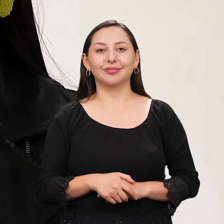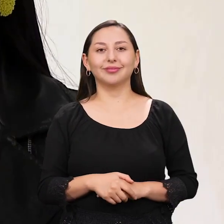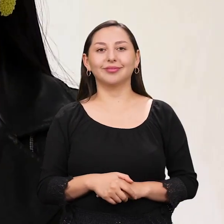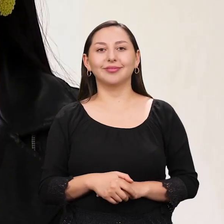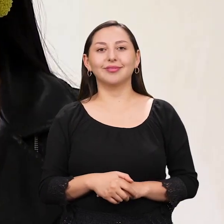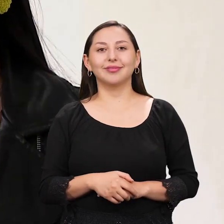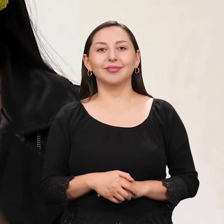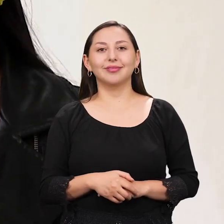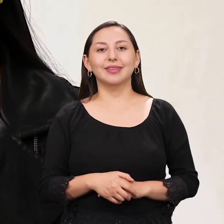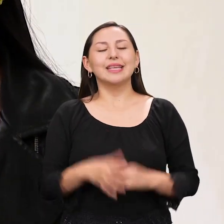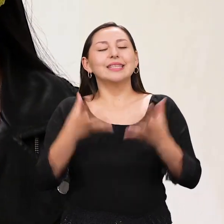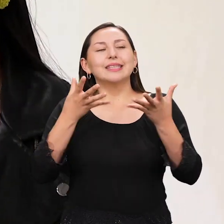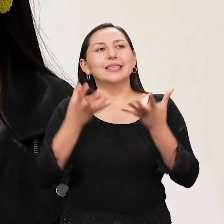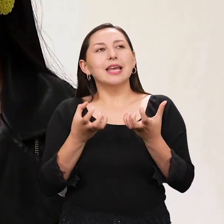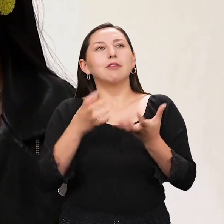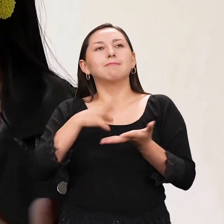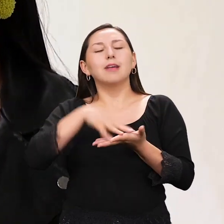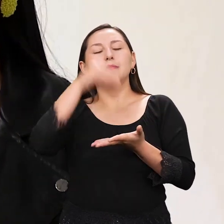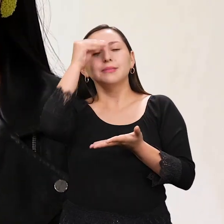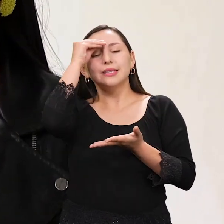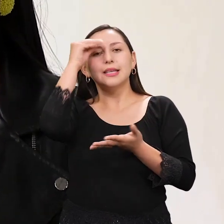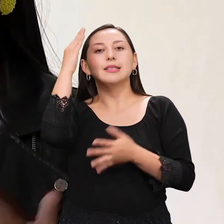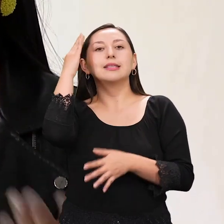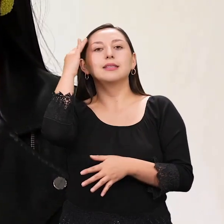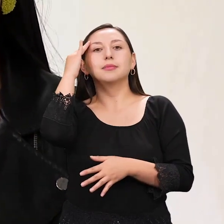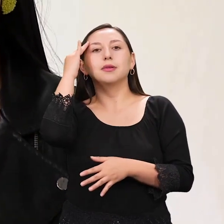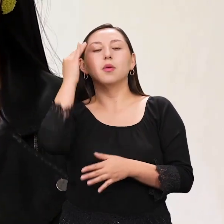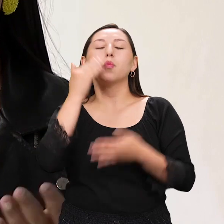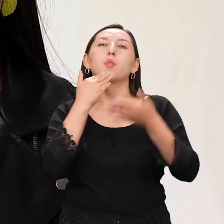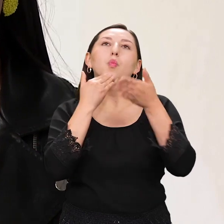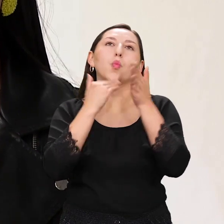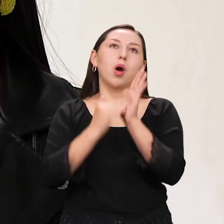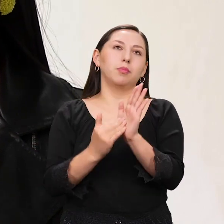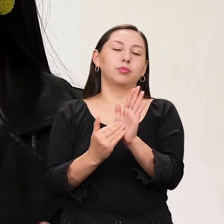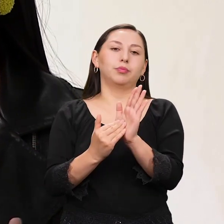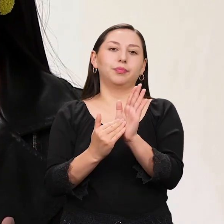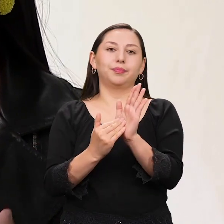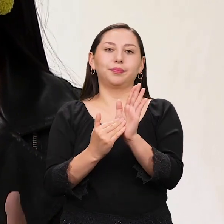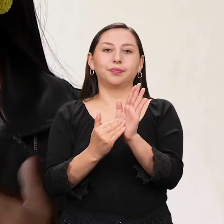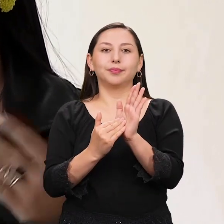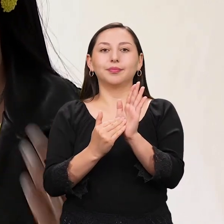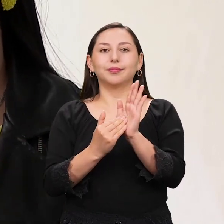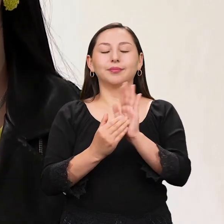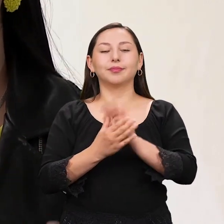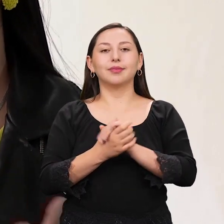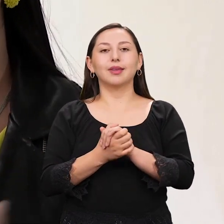inquietud. A mí me gustaría saber cómo mantiene ese equilibrio, ese balance